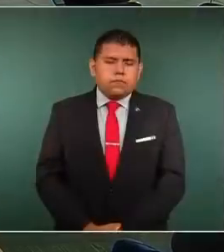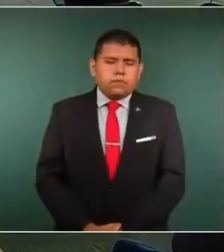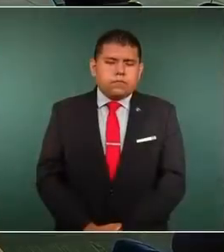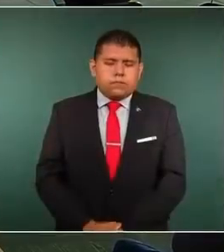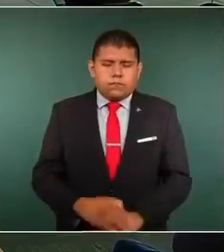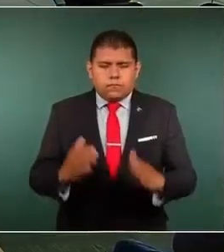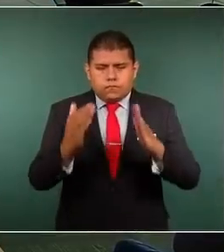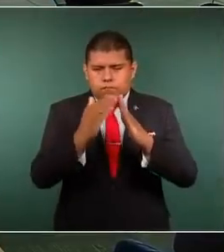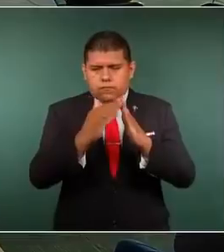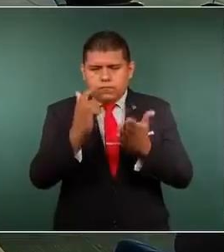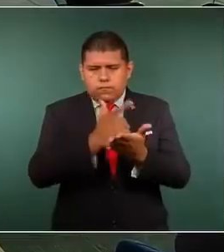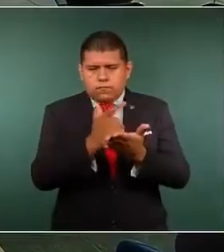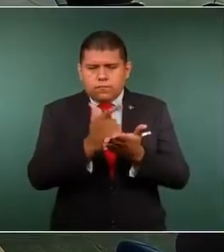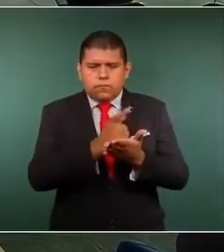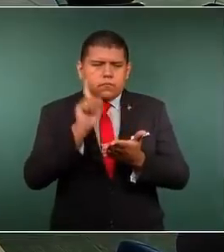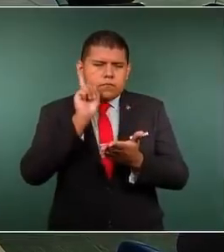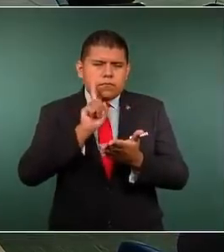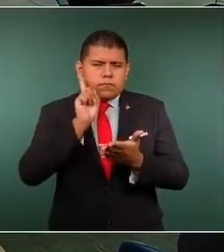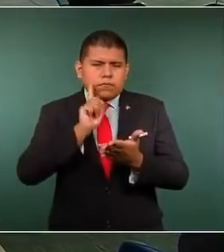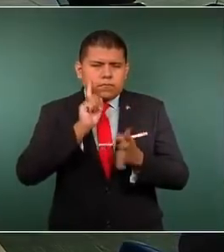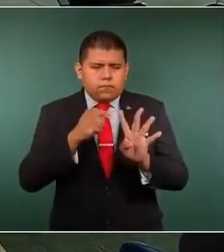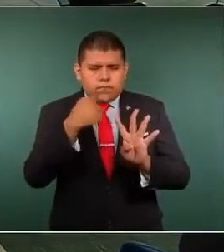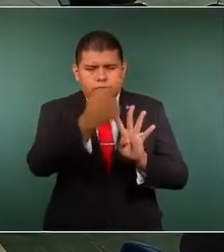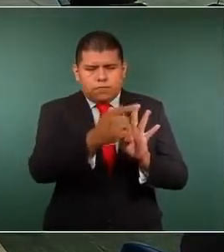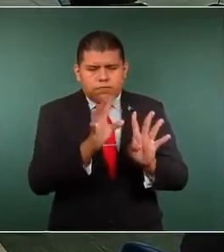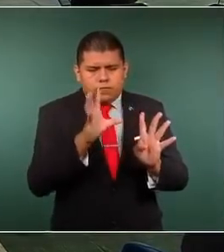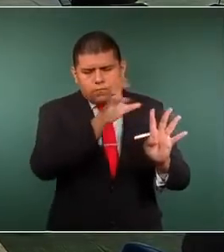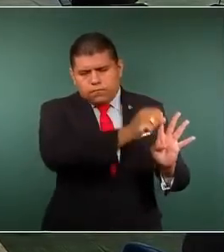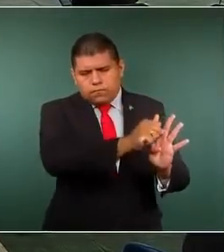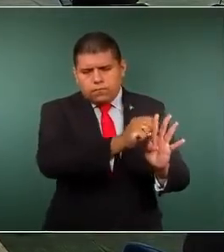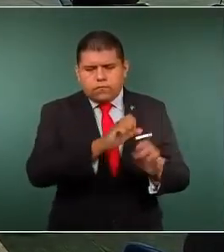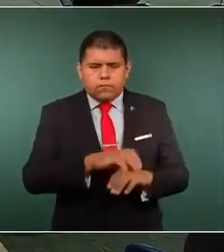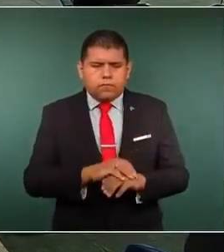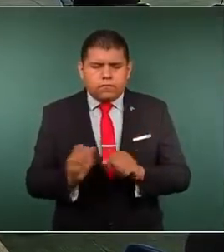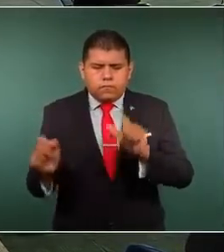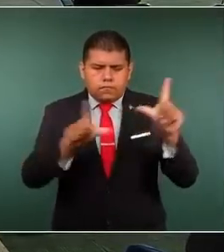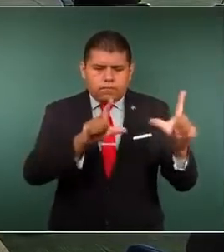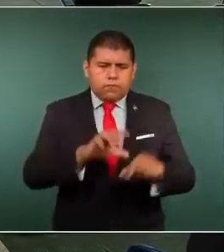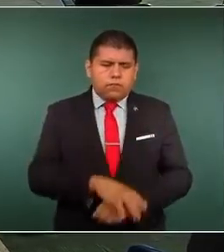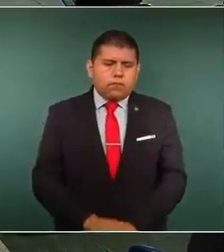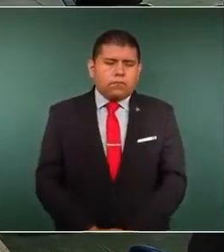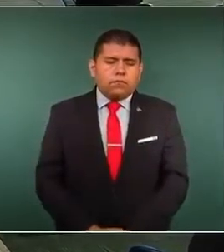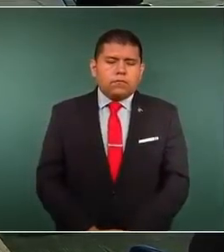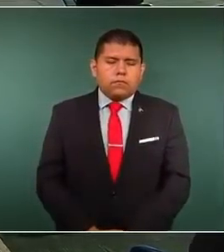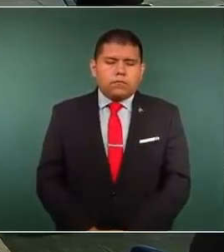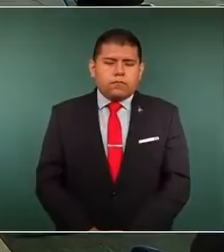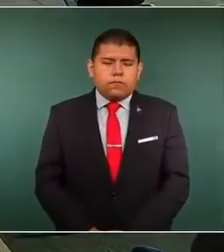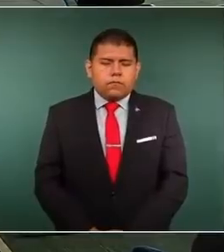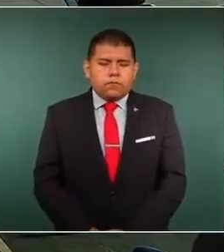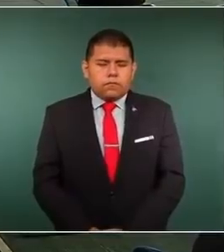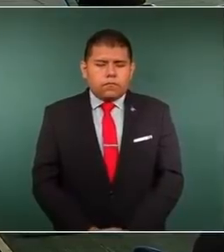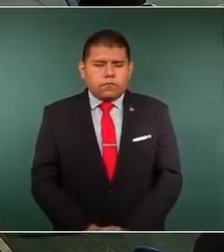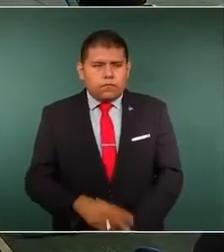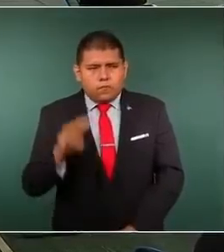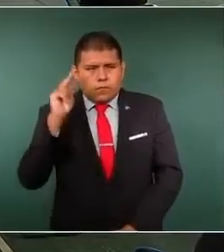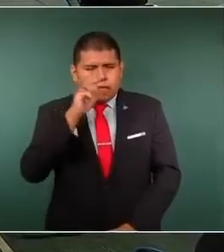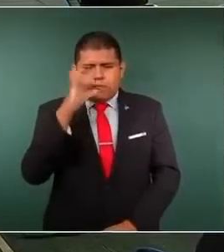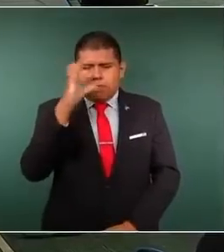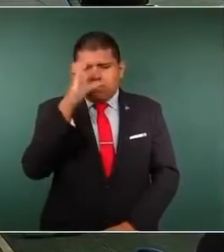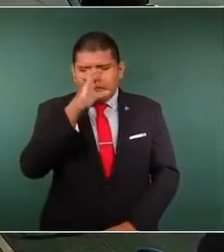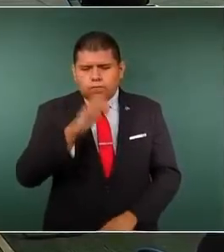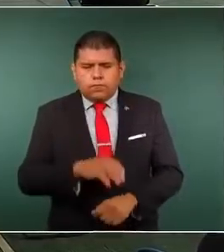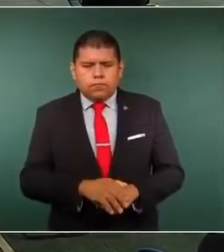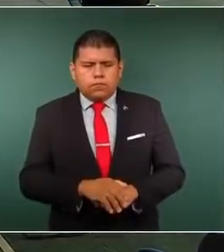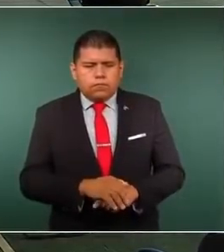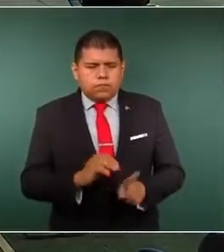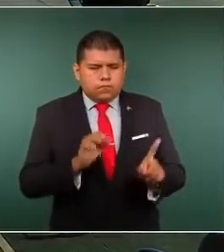mujeres detenidas una con la orden de aprensión adelante este es el informe gráfico la detención